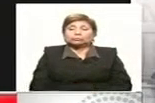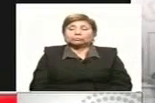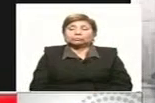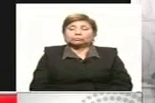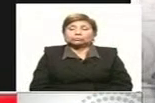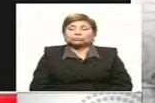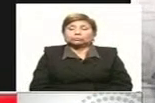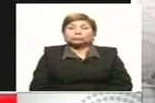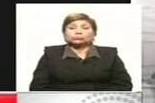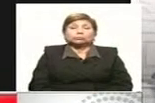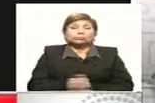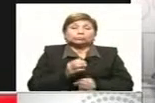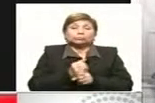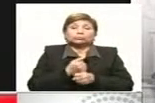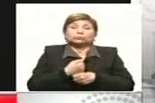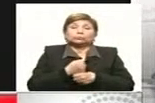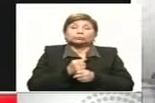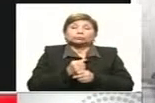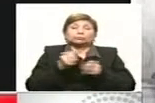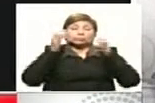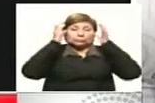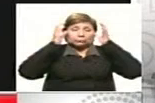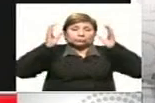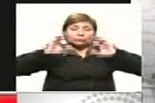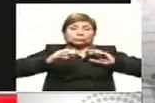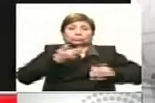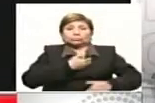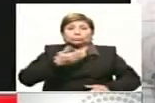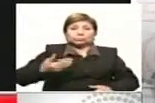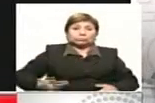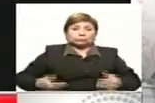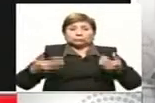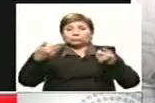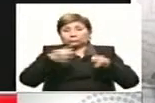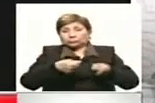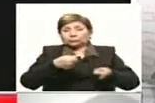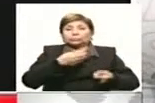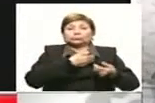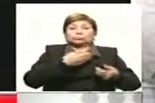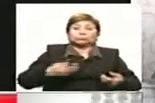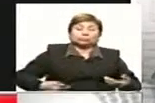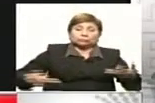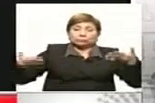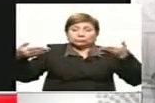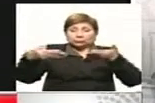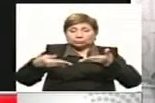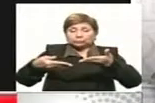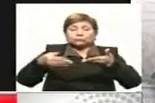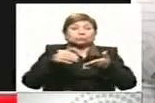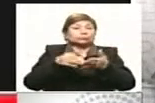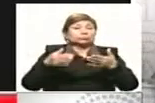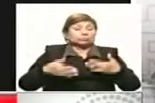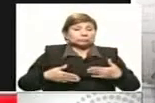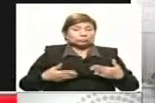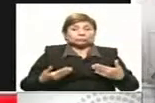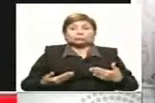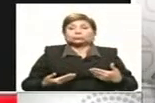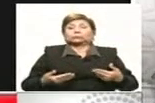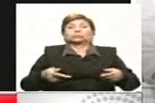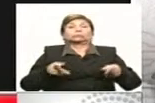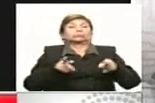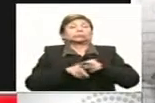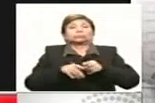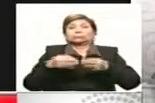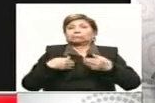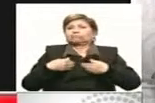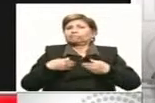a las obras que estamos haciendo a través del convenio de gobierno a gobierno, donde las distintas regiones también están teniendo